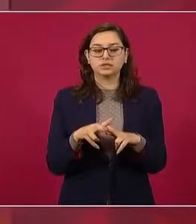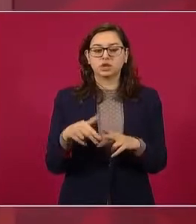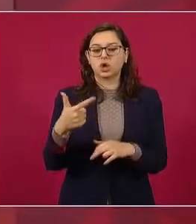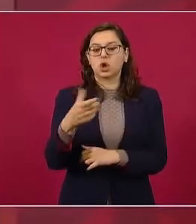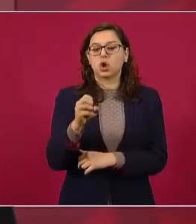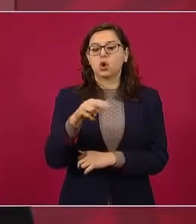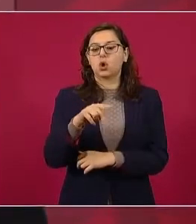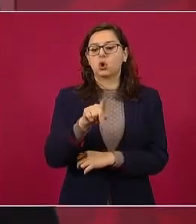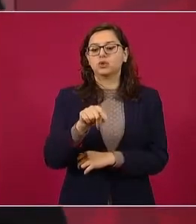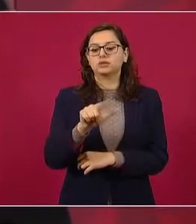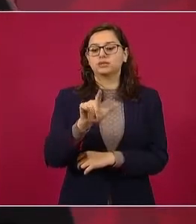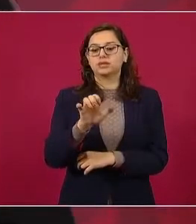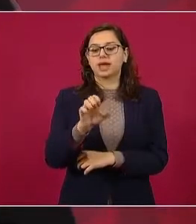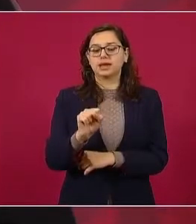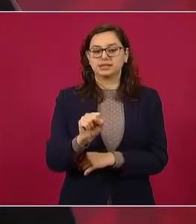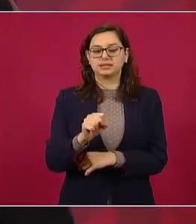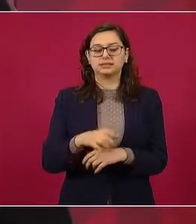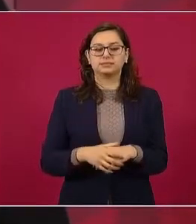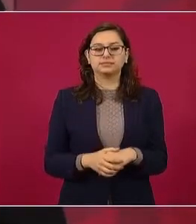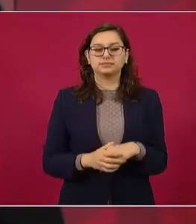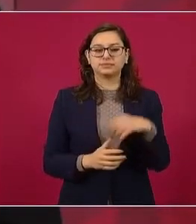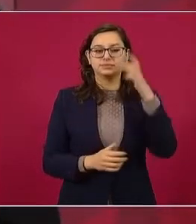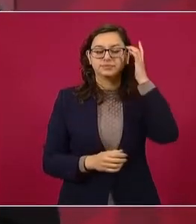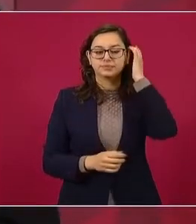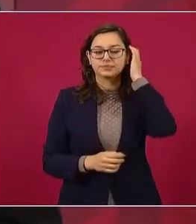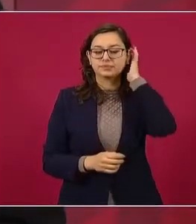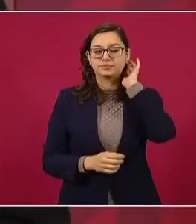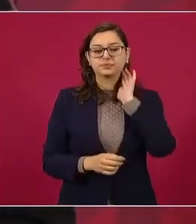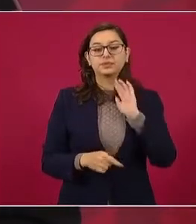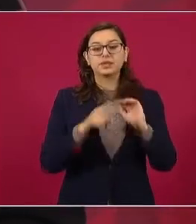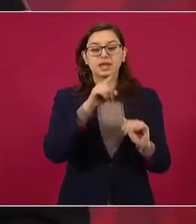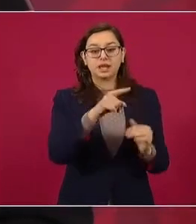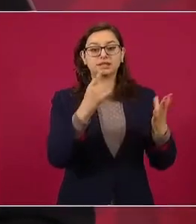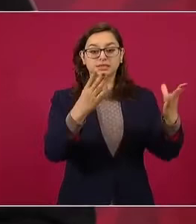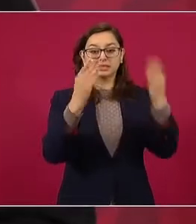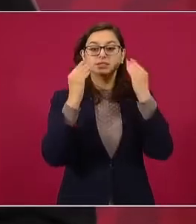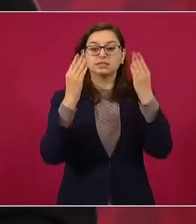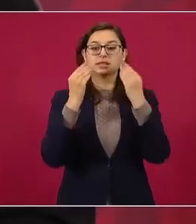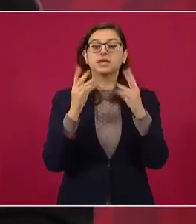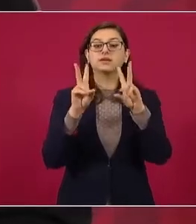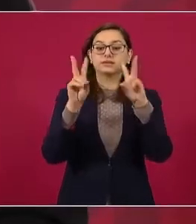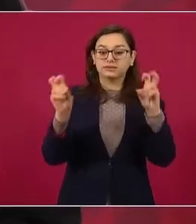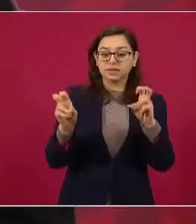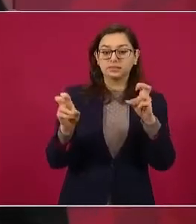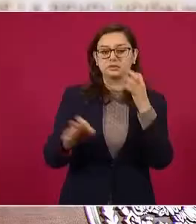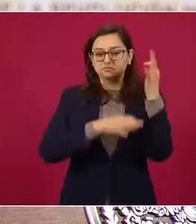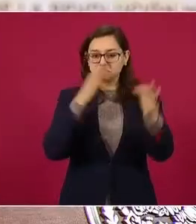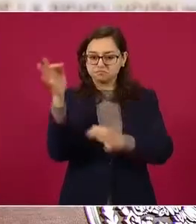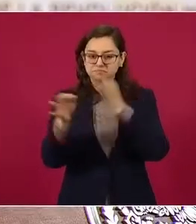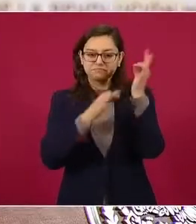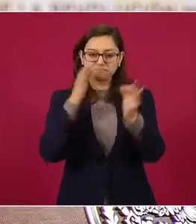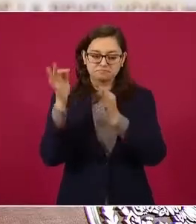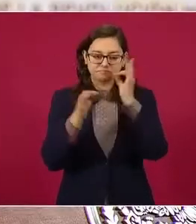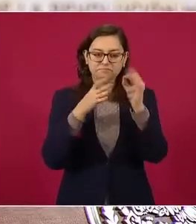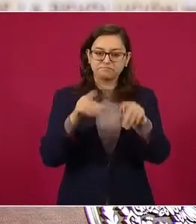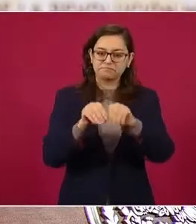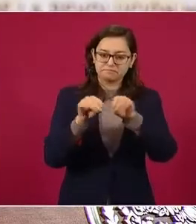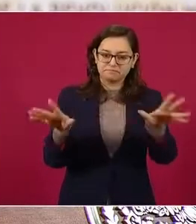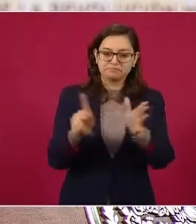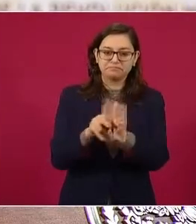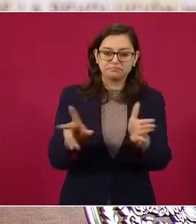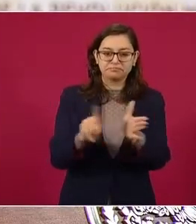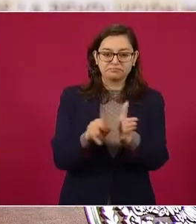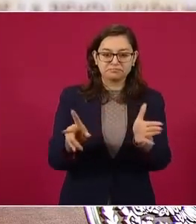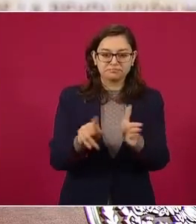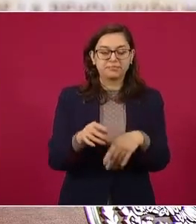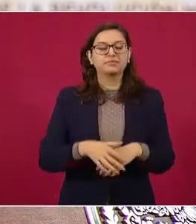González Yaca nos daba prensa y propaganda en la Facultad de Ciencias Políticas. Ahí aprendí lo que es